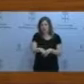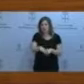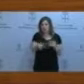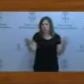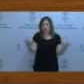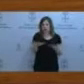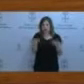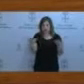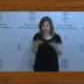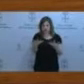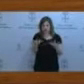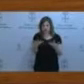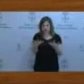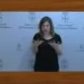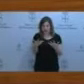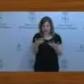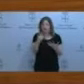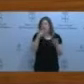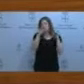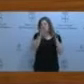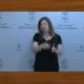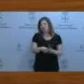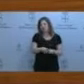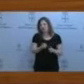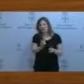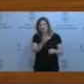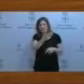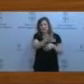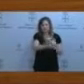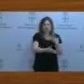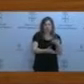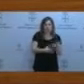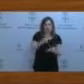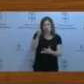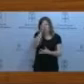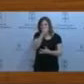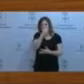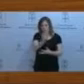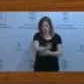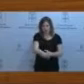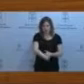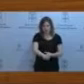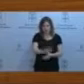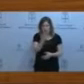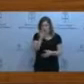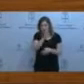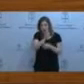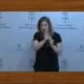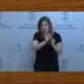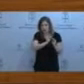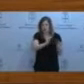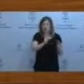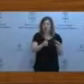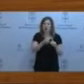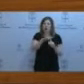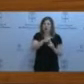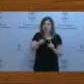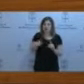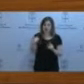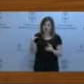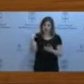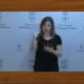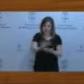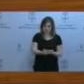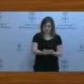no le ha dejado a usted precisamente en una buena situación, como imagen me refiero. Durante meses, y yo digo